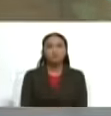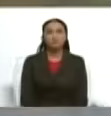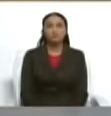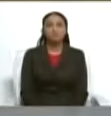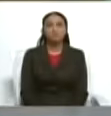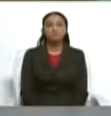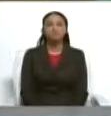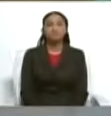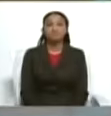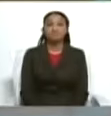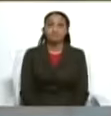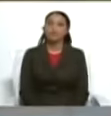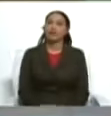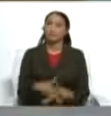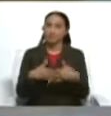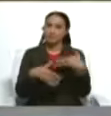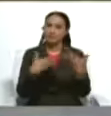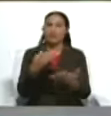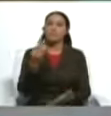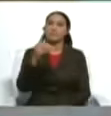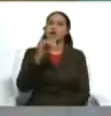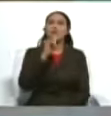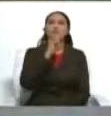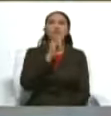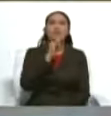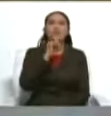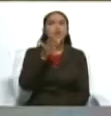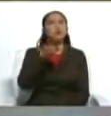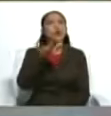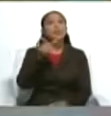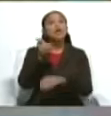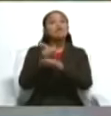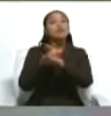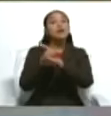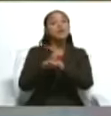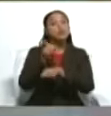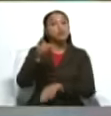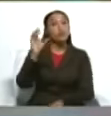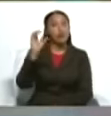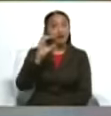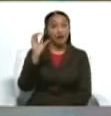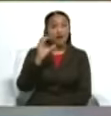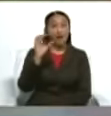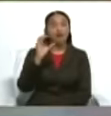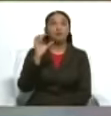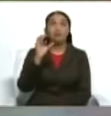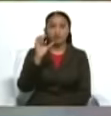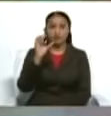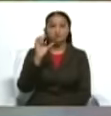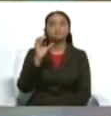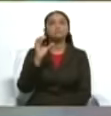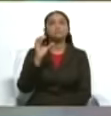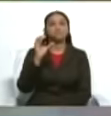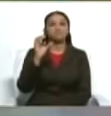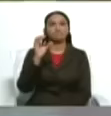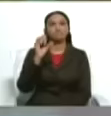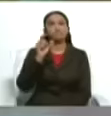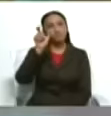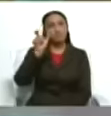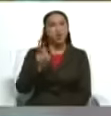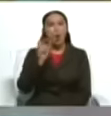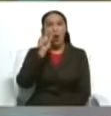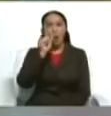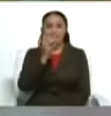A esta hora avanzamos con más informaciones. En Fuerte Tiuna, en Caracas, el vicepresidente sectorial de Soberanía Política, Seguridad y Paz, general en jefe